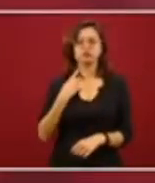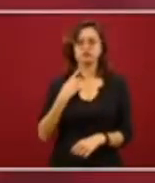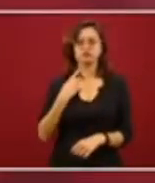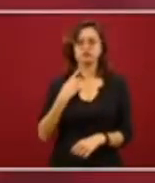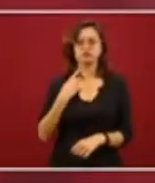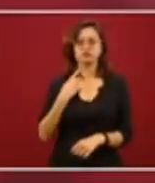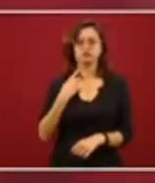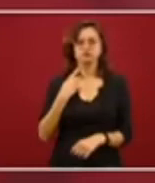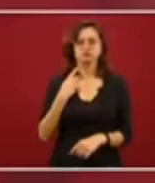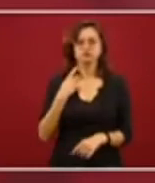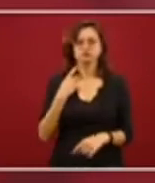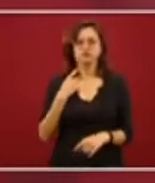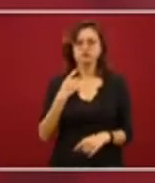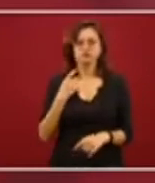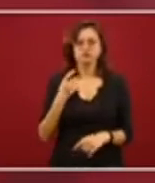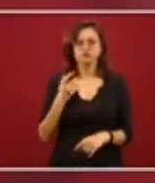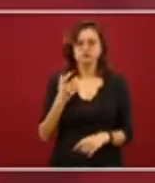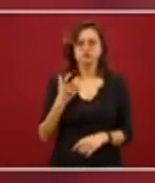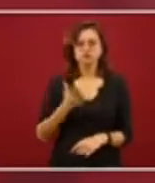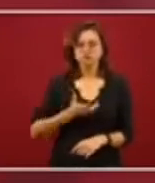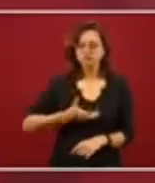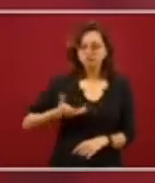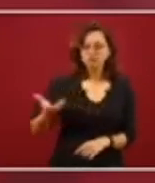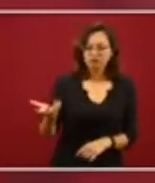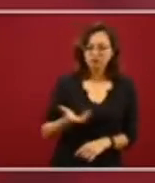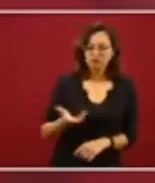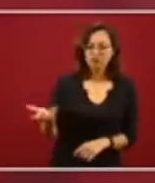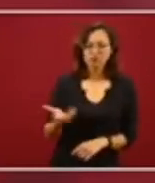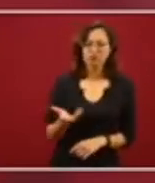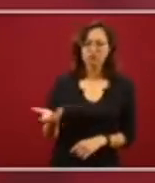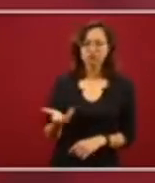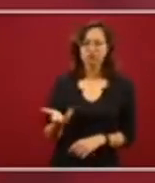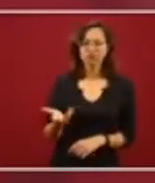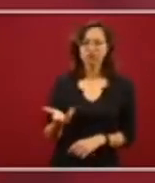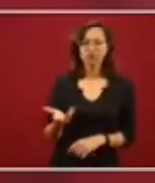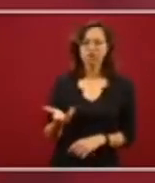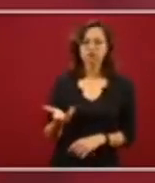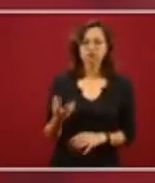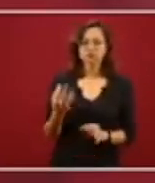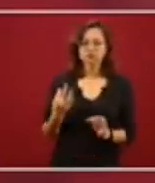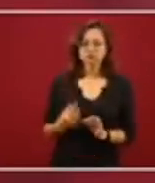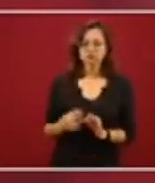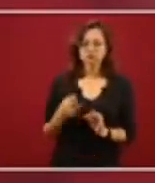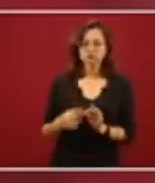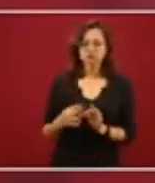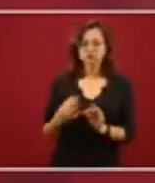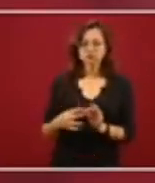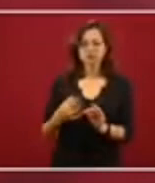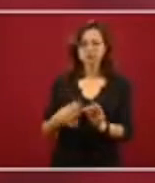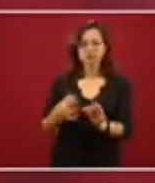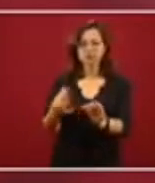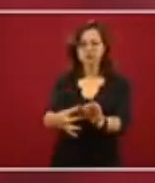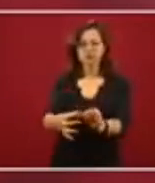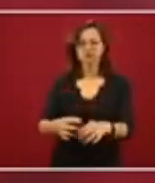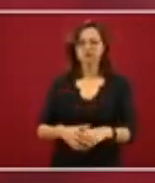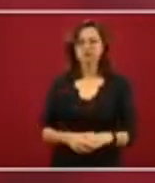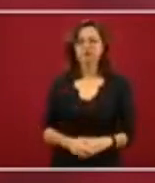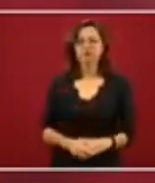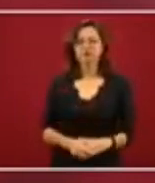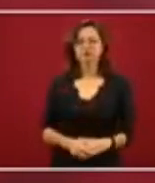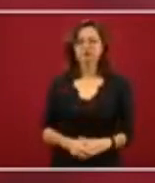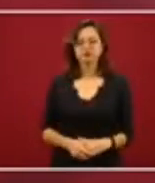que actúa de manera eficiente desde el